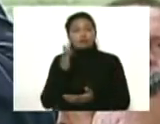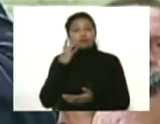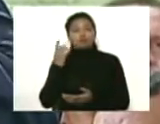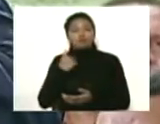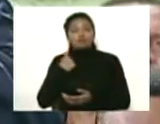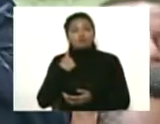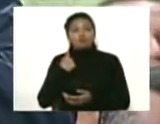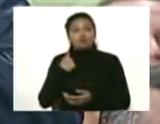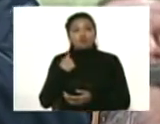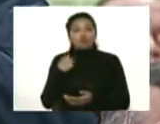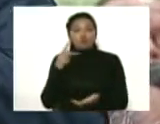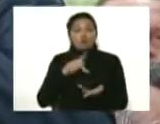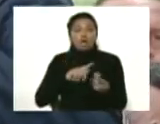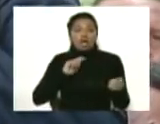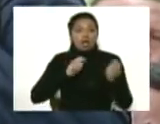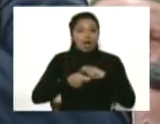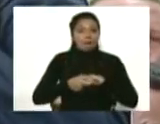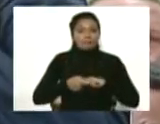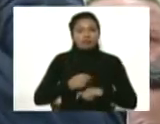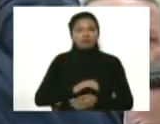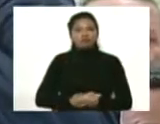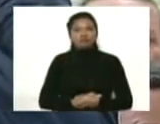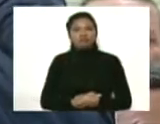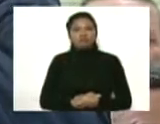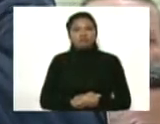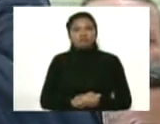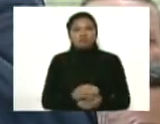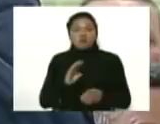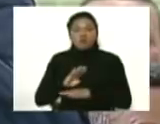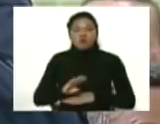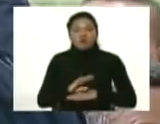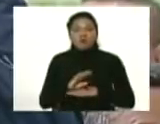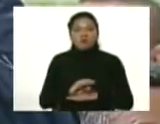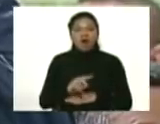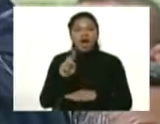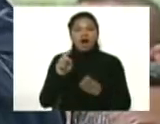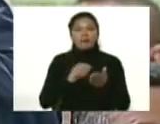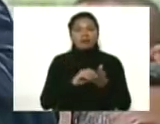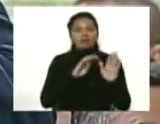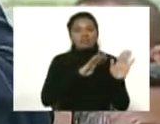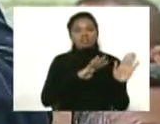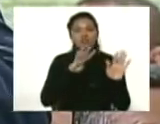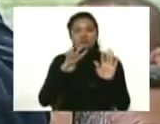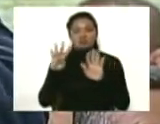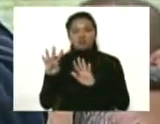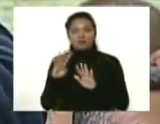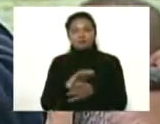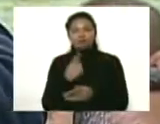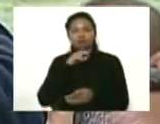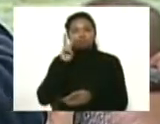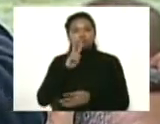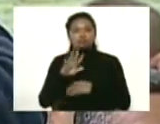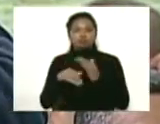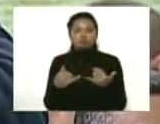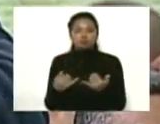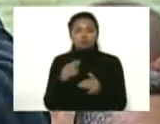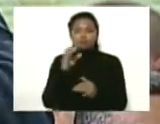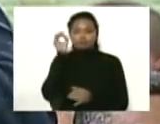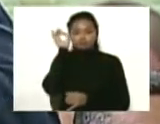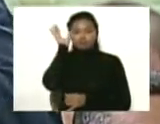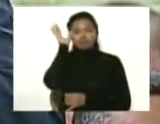mío que pasé a la situación de la reserva activa en 1999, hemos visto cómo esta